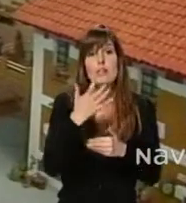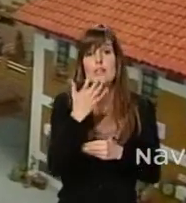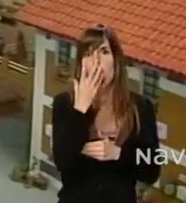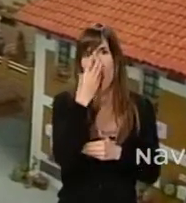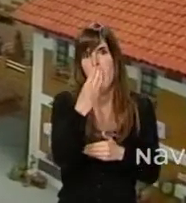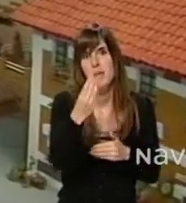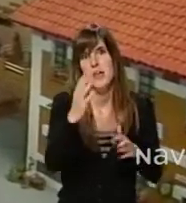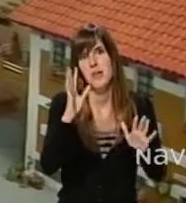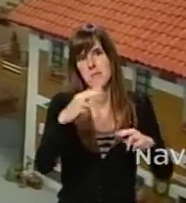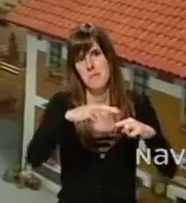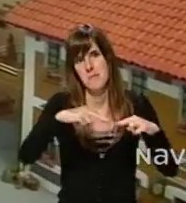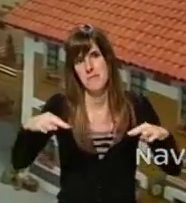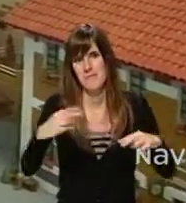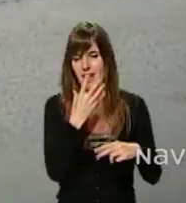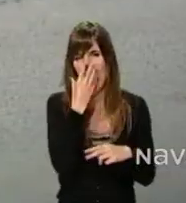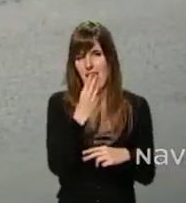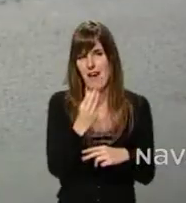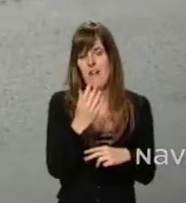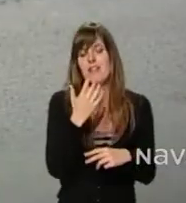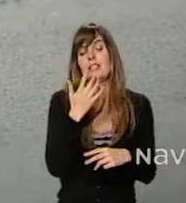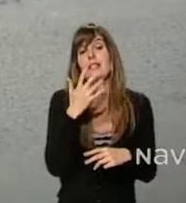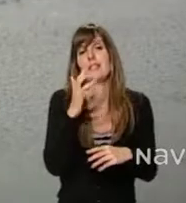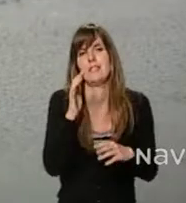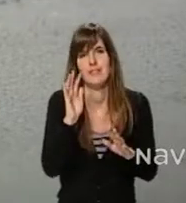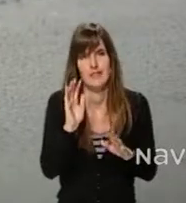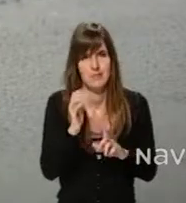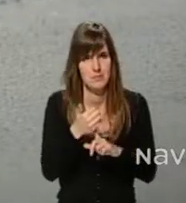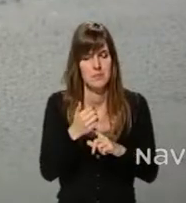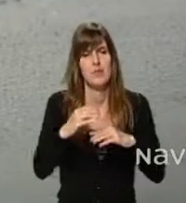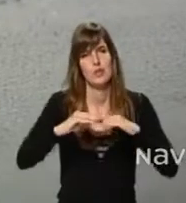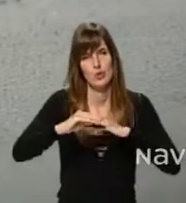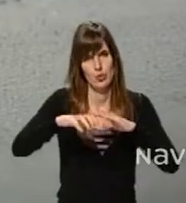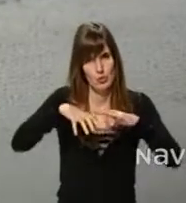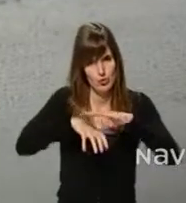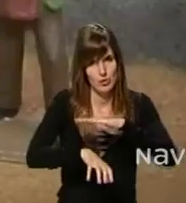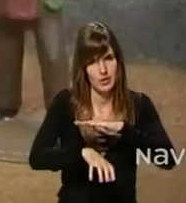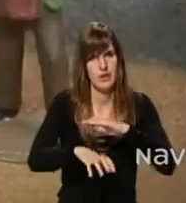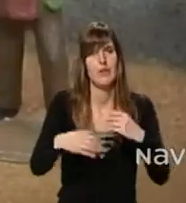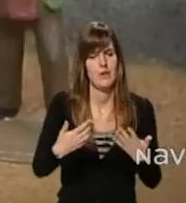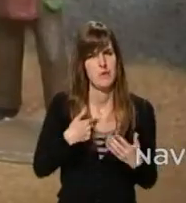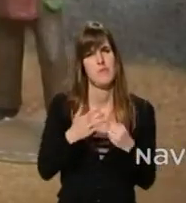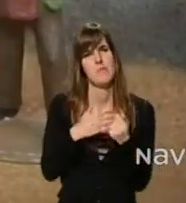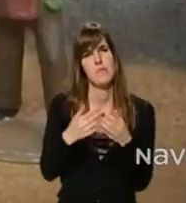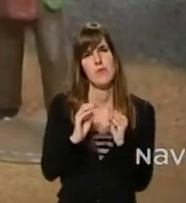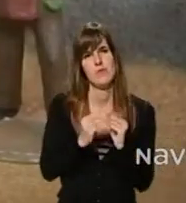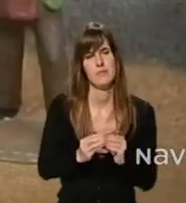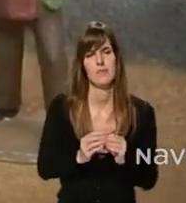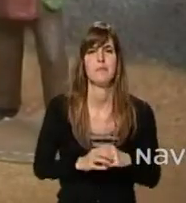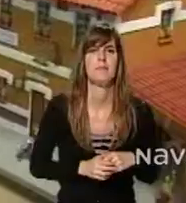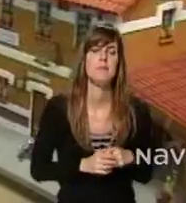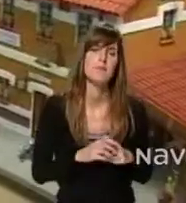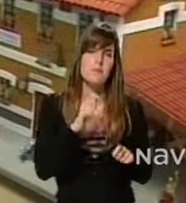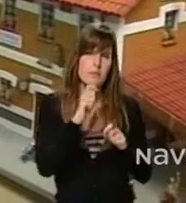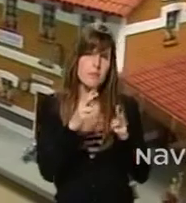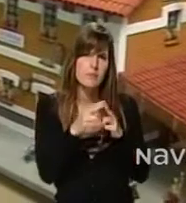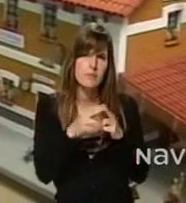si viene, pues sea pues subterránea, era a cota menos 0. ¿Uno tiene que